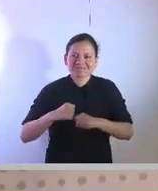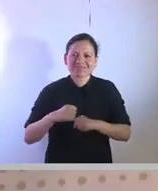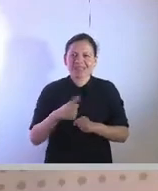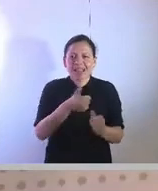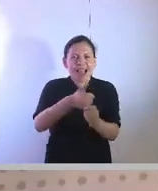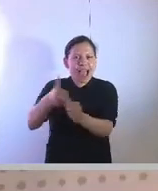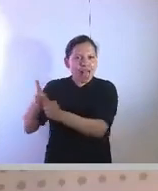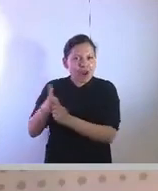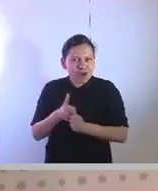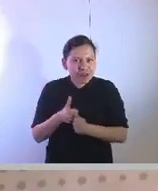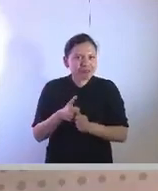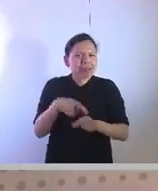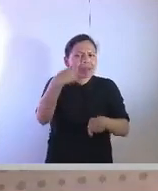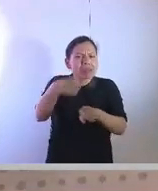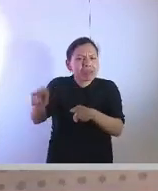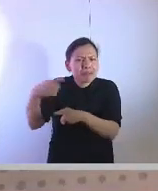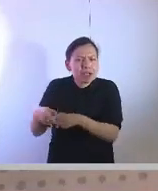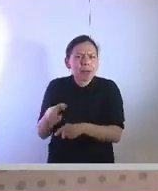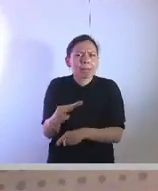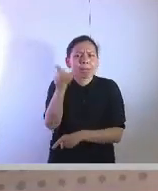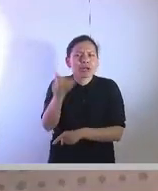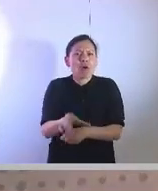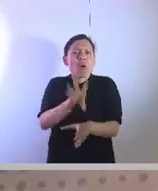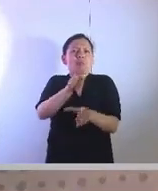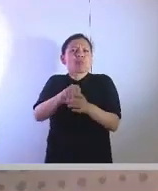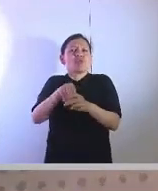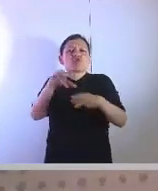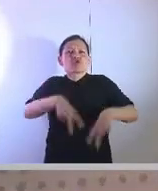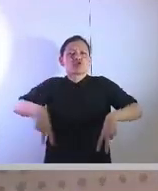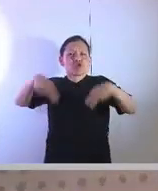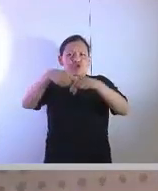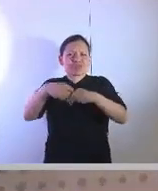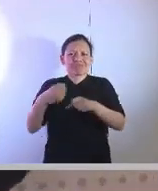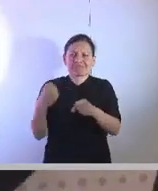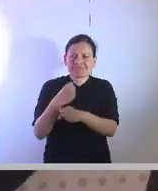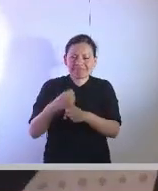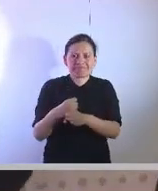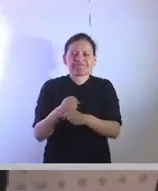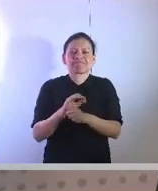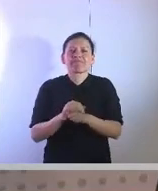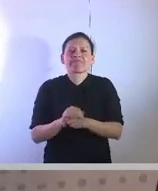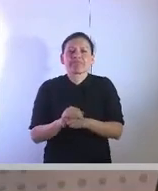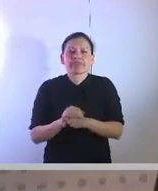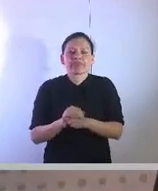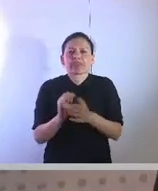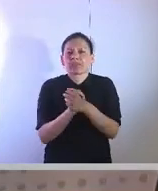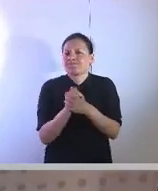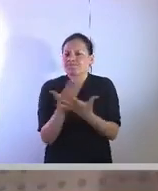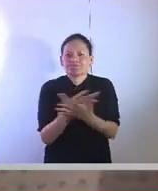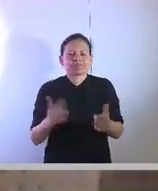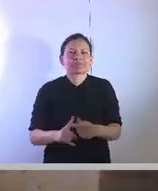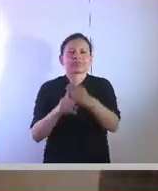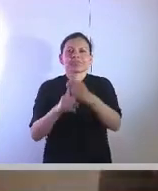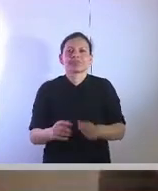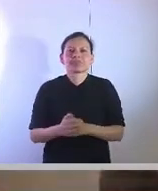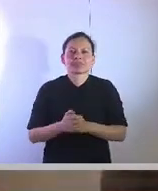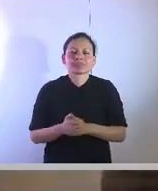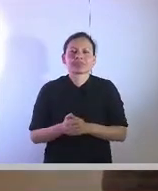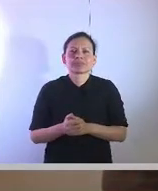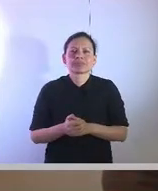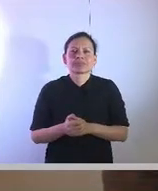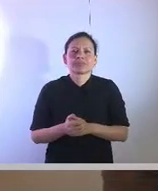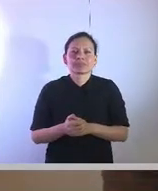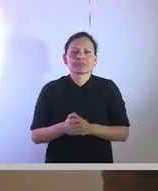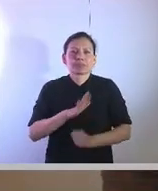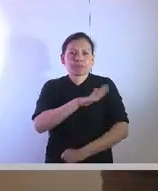y cada uno de los actores sociales que estamos en esta tarde. Un saludo muy especial a